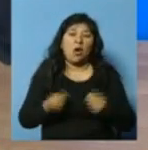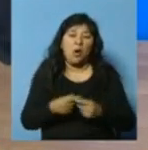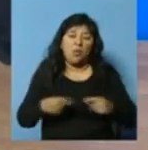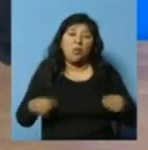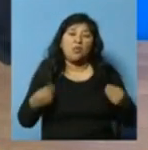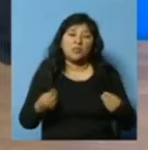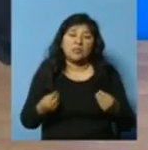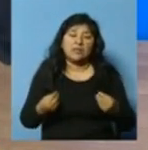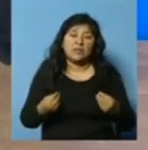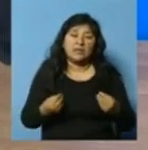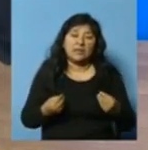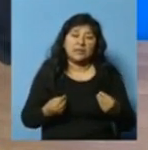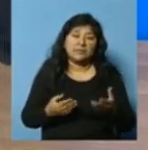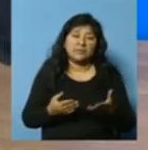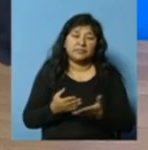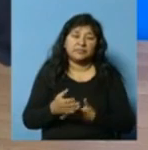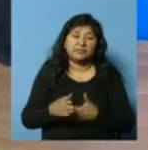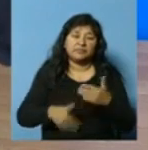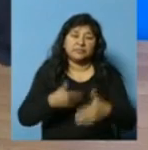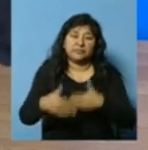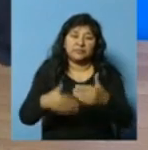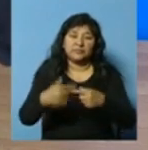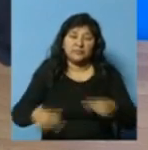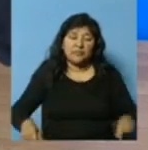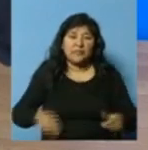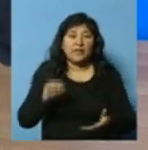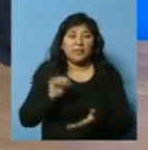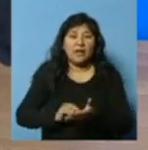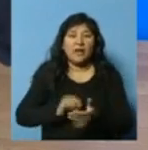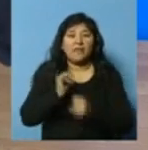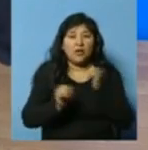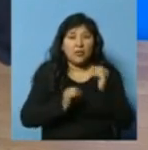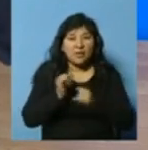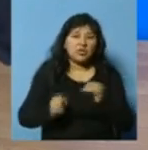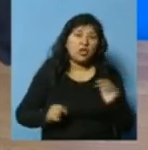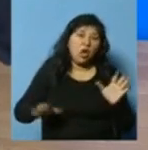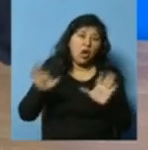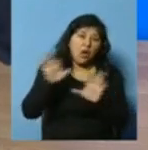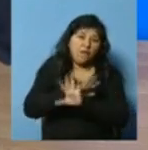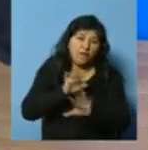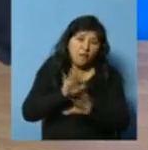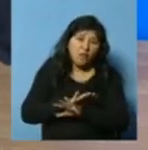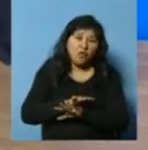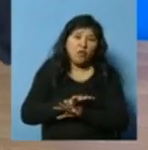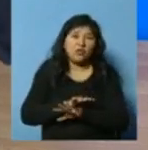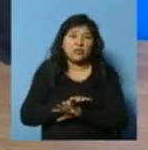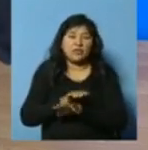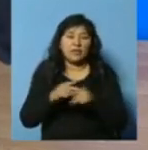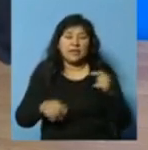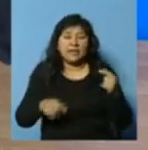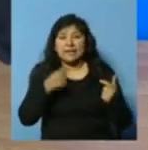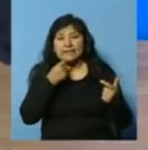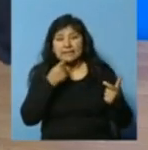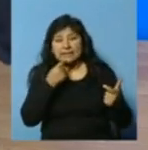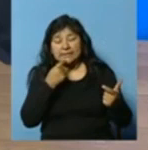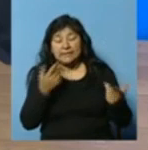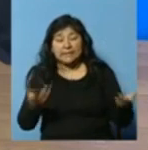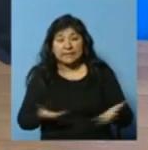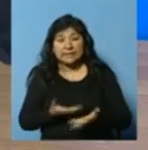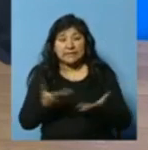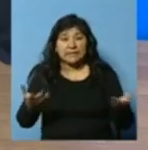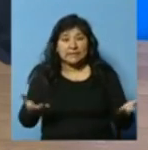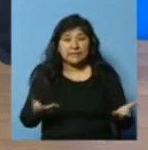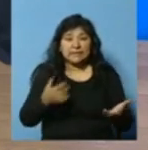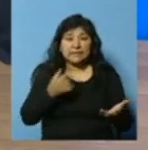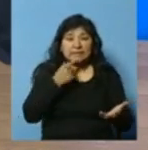y sobre todo por donde hay todos estos informaciones confusas a veces nos esas versiones distorsionadas o